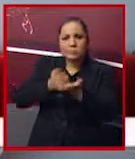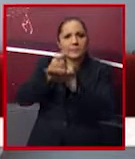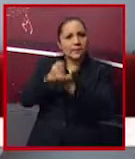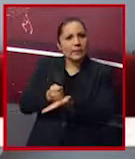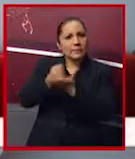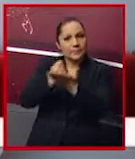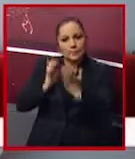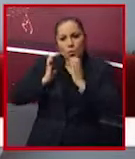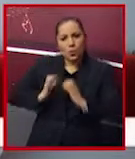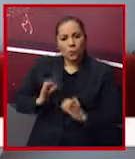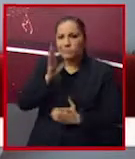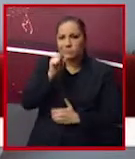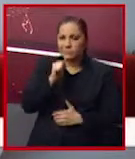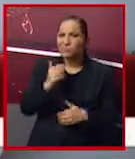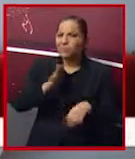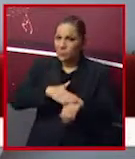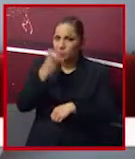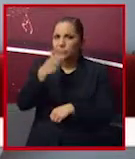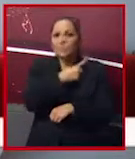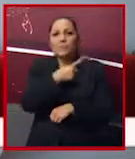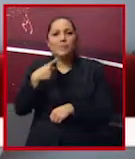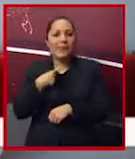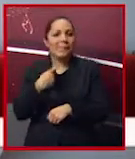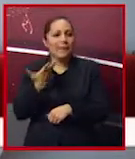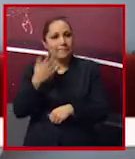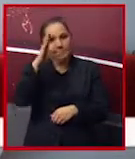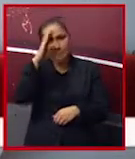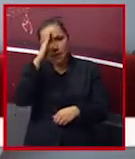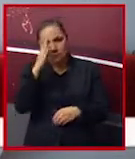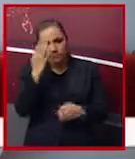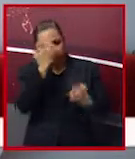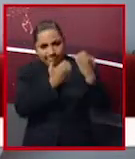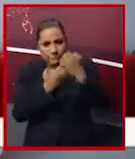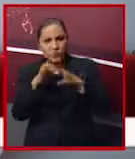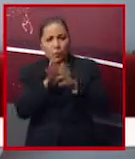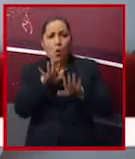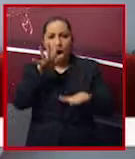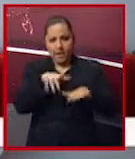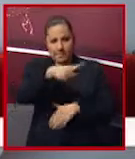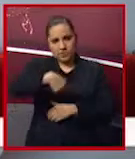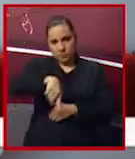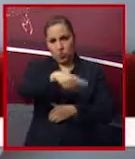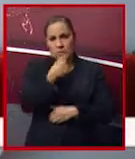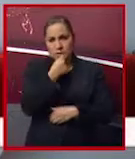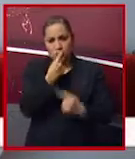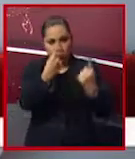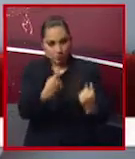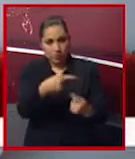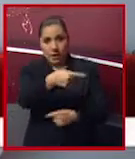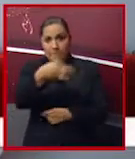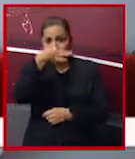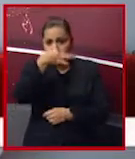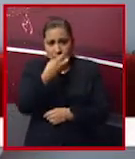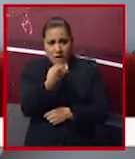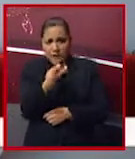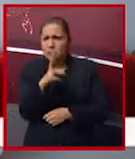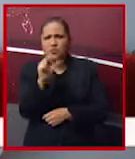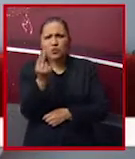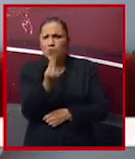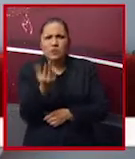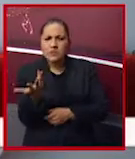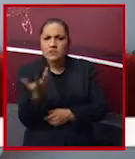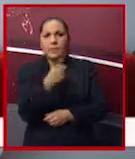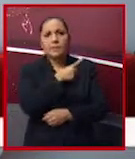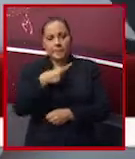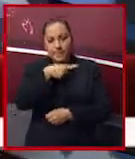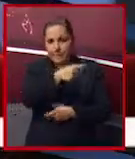comienzo. La gente a veces en pediatría se siente mal usando ese tipo de medicamentos, No hay por qué. Ellos lo toleran bien igual que un adulto, igual